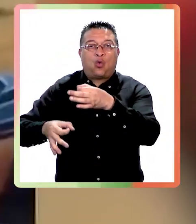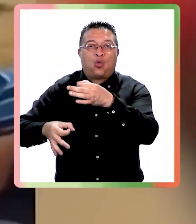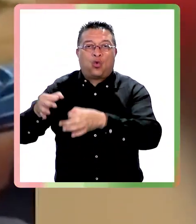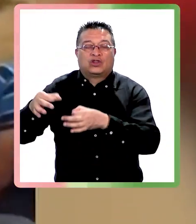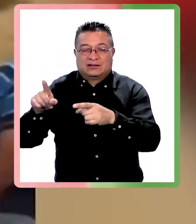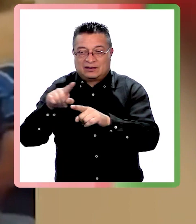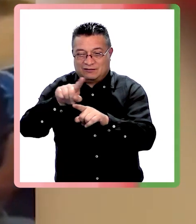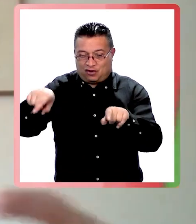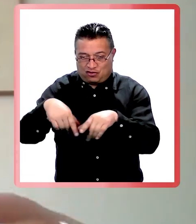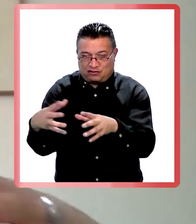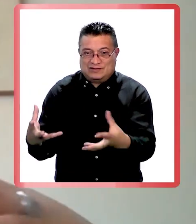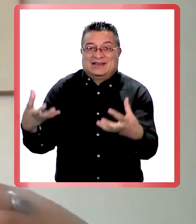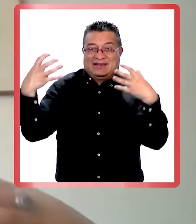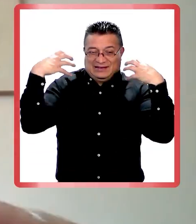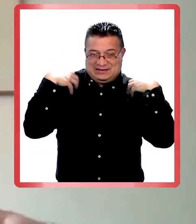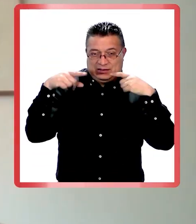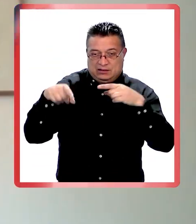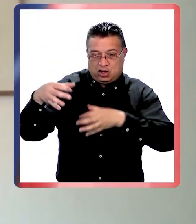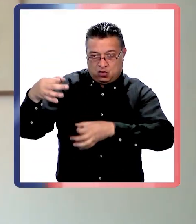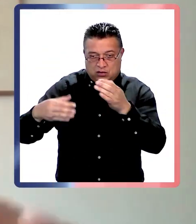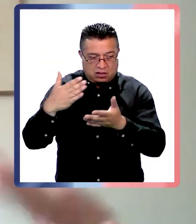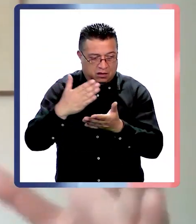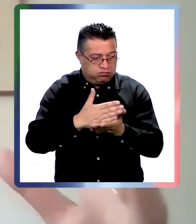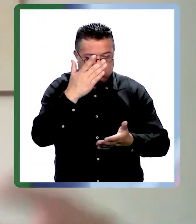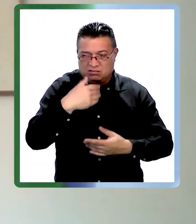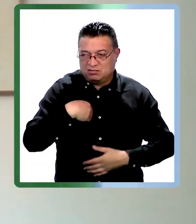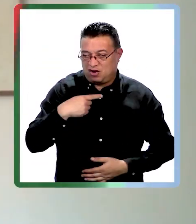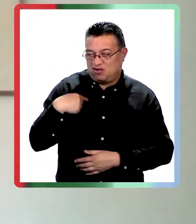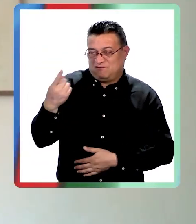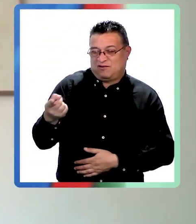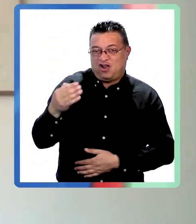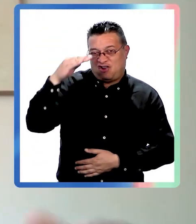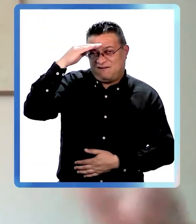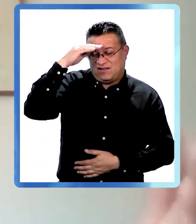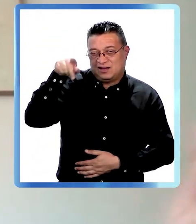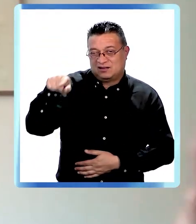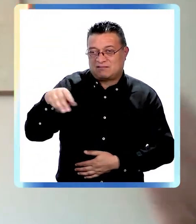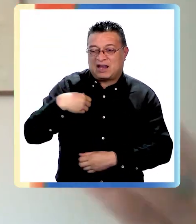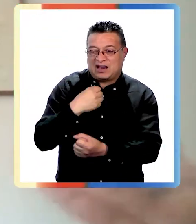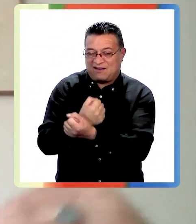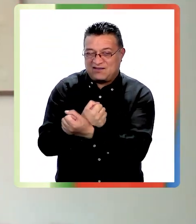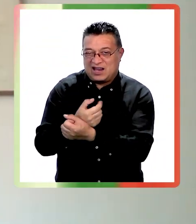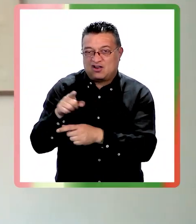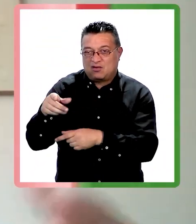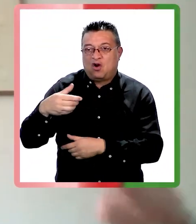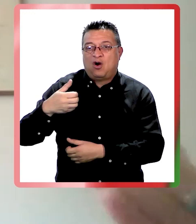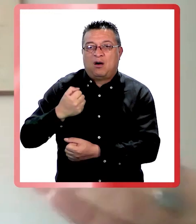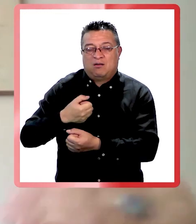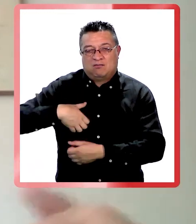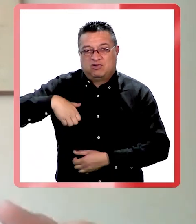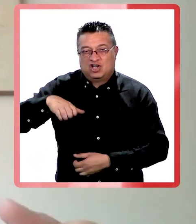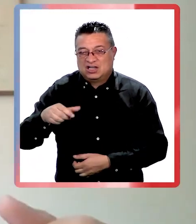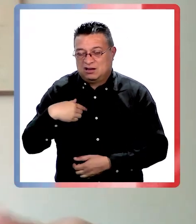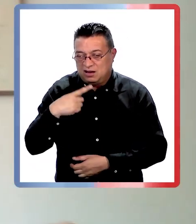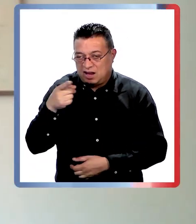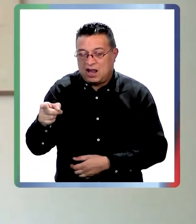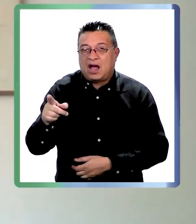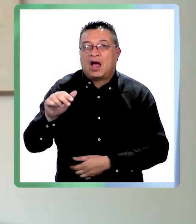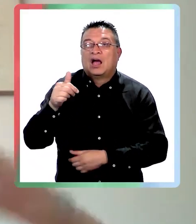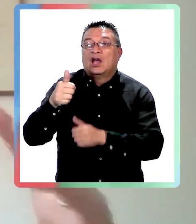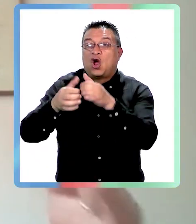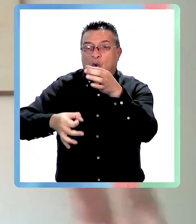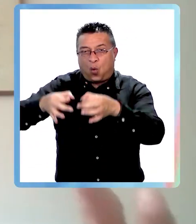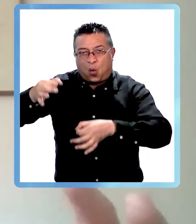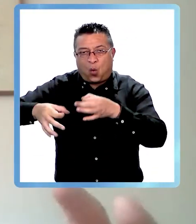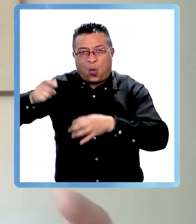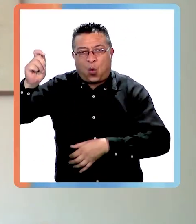y de los organismos encargados en impartir justicia. Toda la pérdida de confianza, por ejemplo, en la gestión de carabineros, en la gestión de policía, en